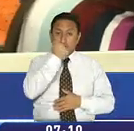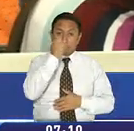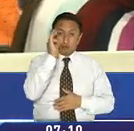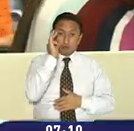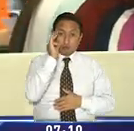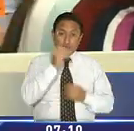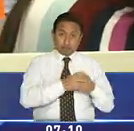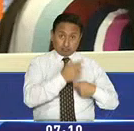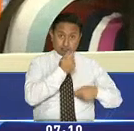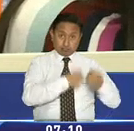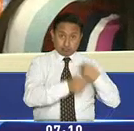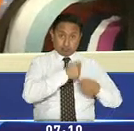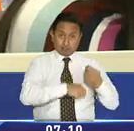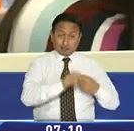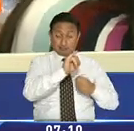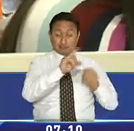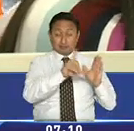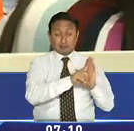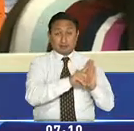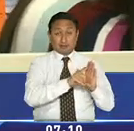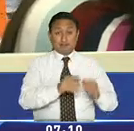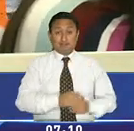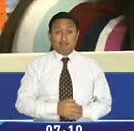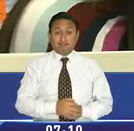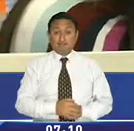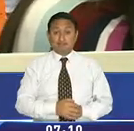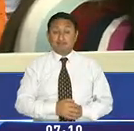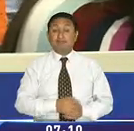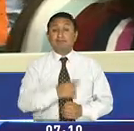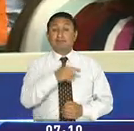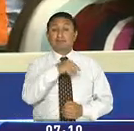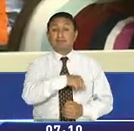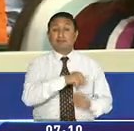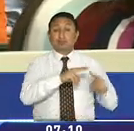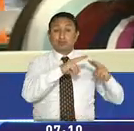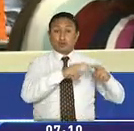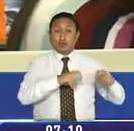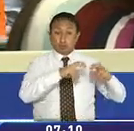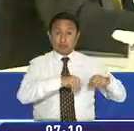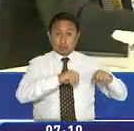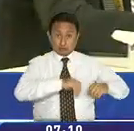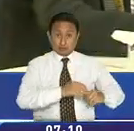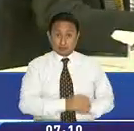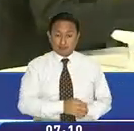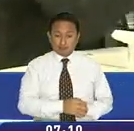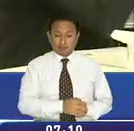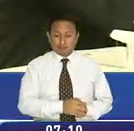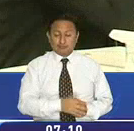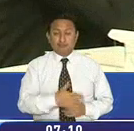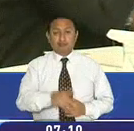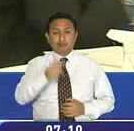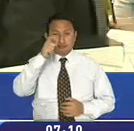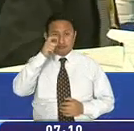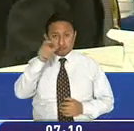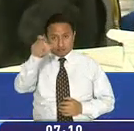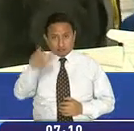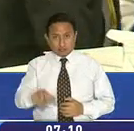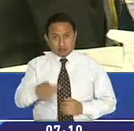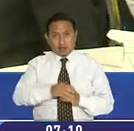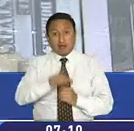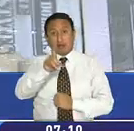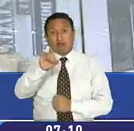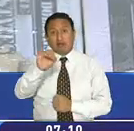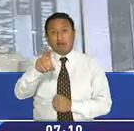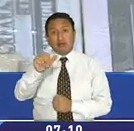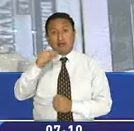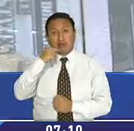fiscalización. Esa se encuentra en investigación previa. La fiscal Diana Salazar indicó que este caso permite esclarecer cómo operan